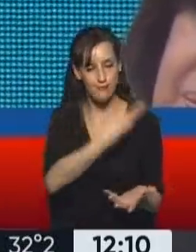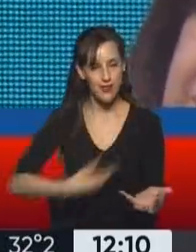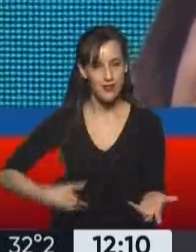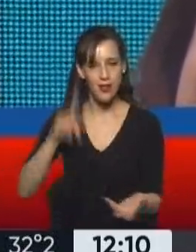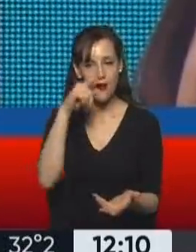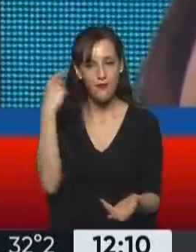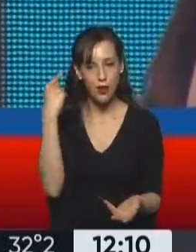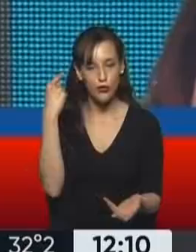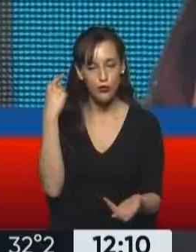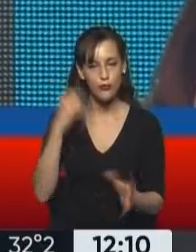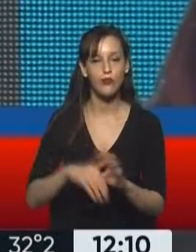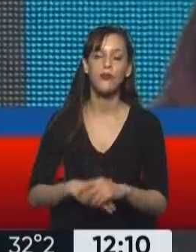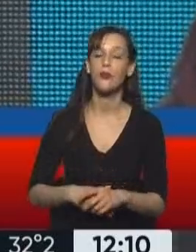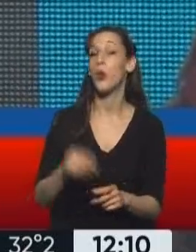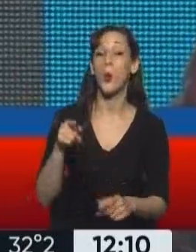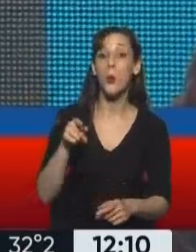Cuando te despertás,